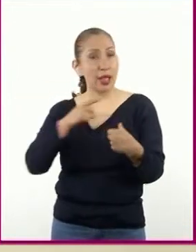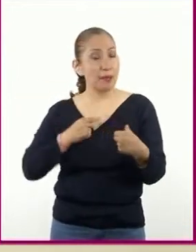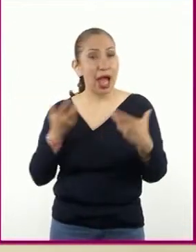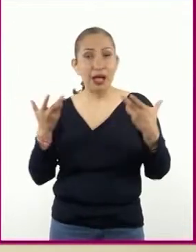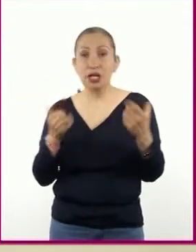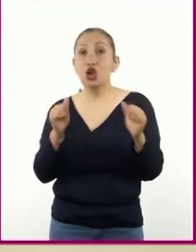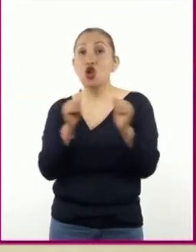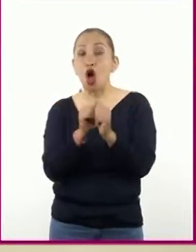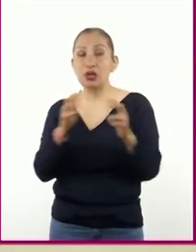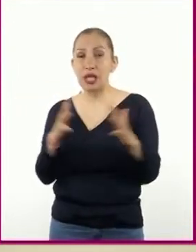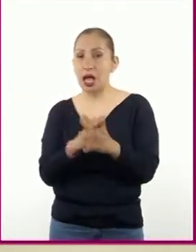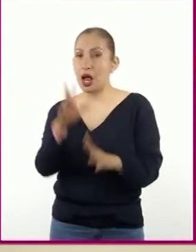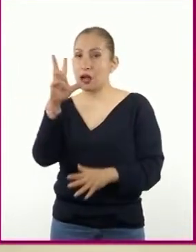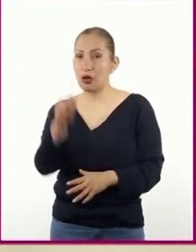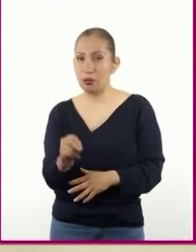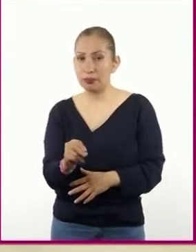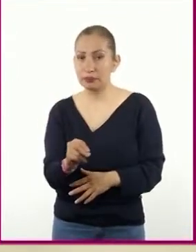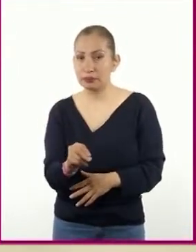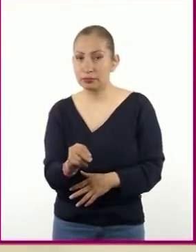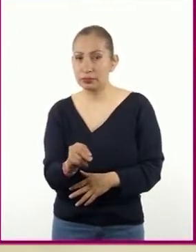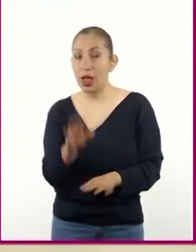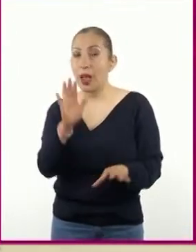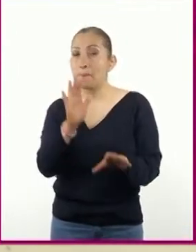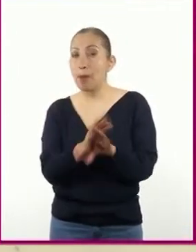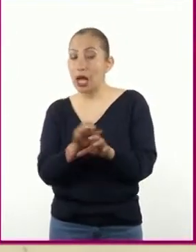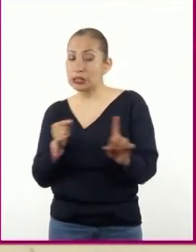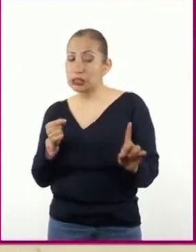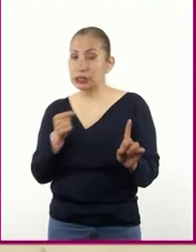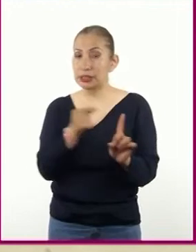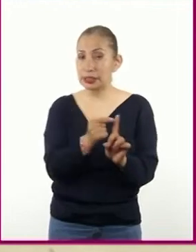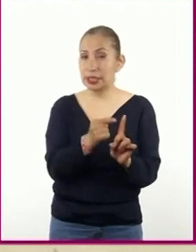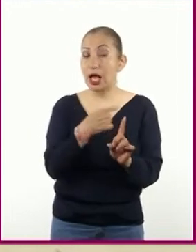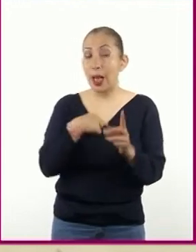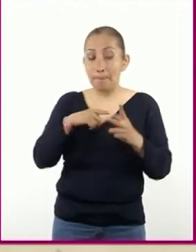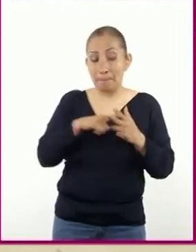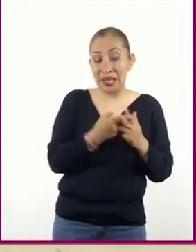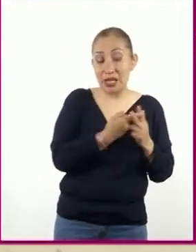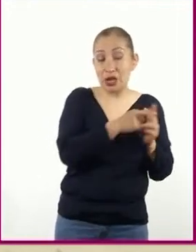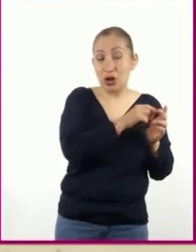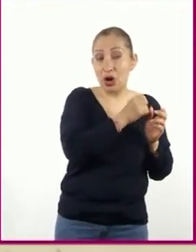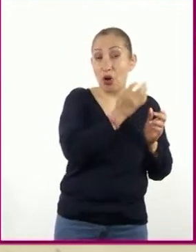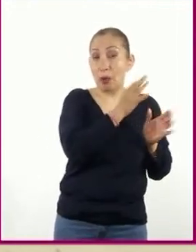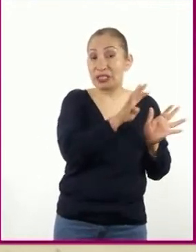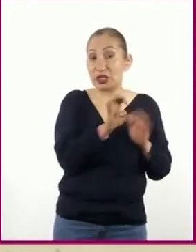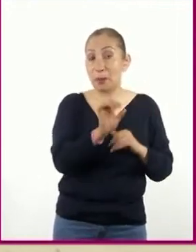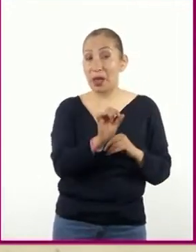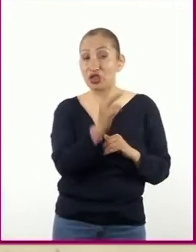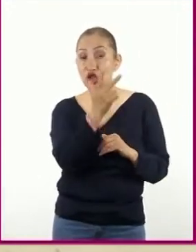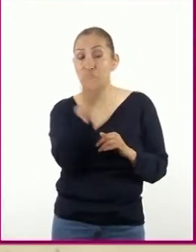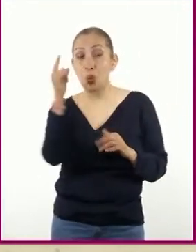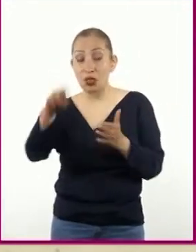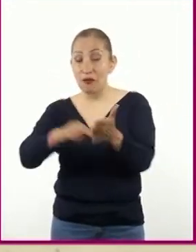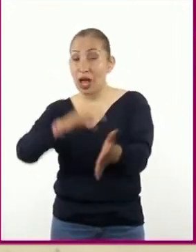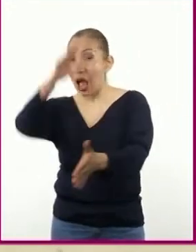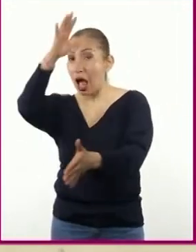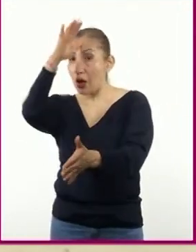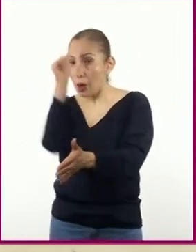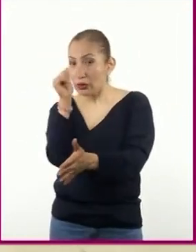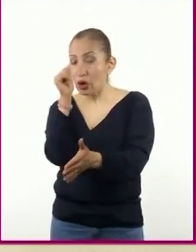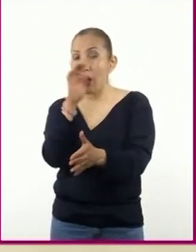cabo por medio de la guerra. Específicamente, fue a partir de 1928 cuando se firmó el